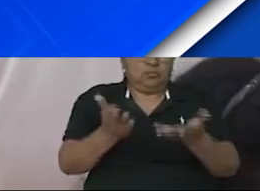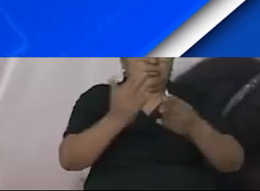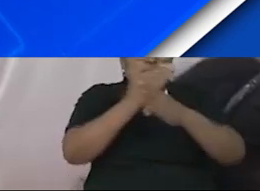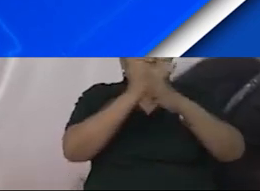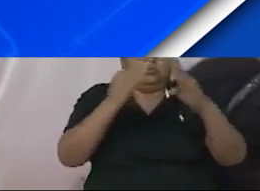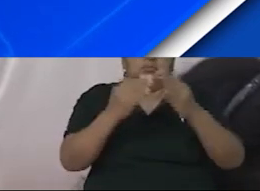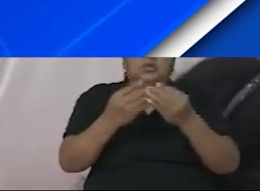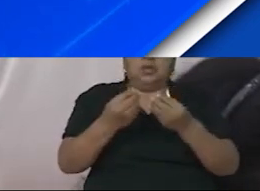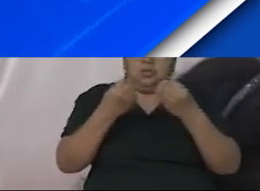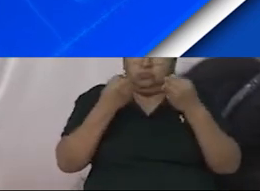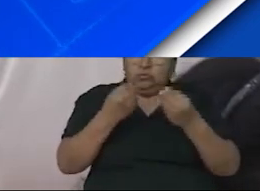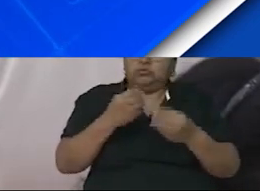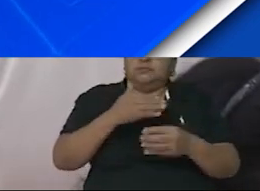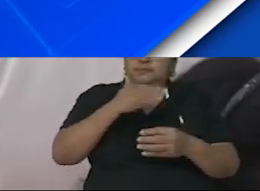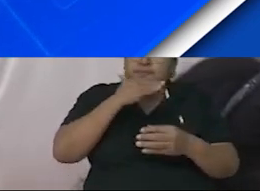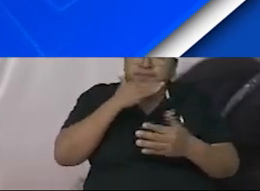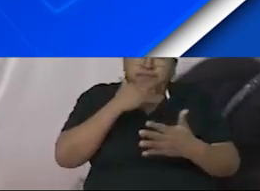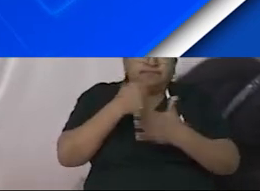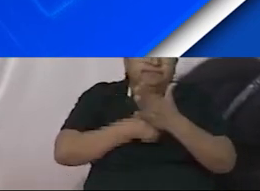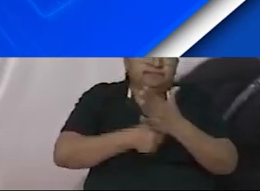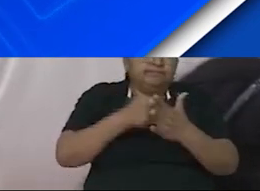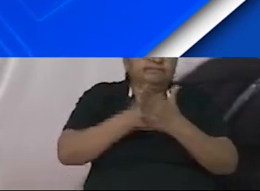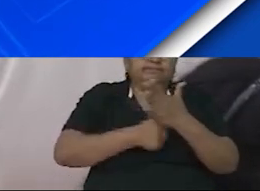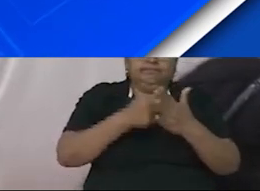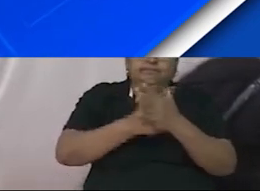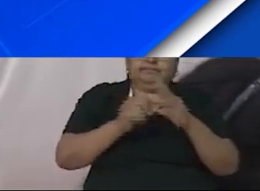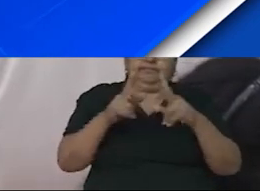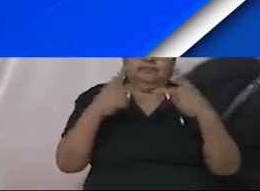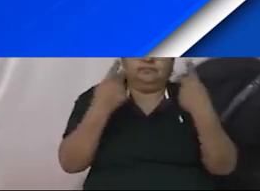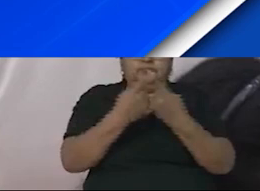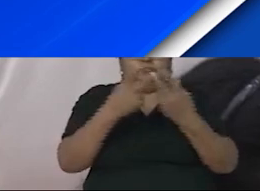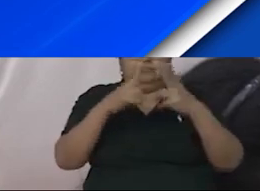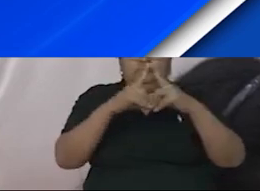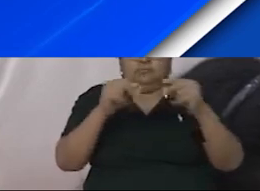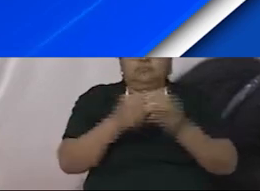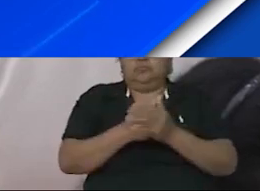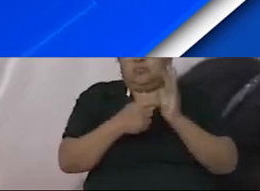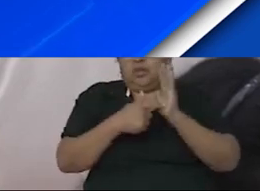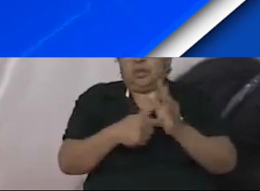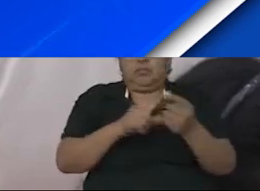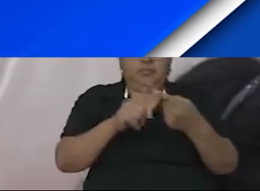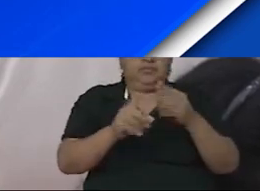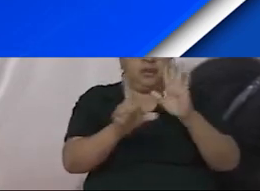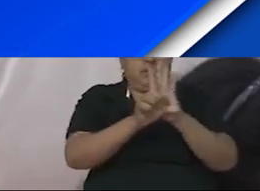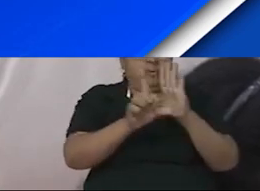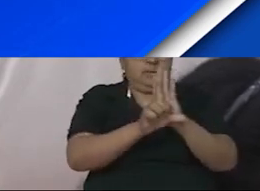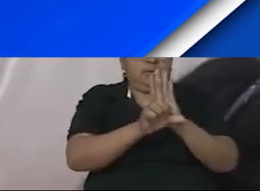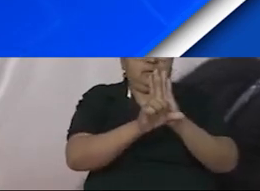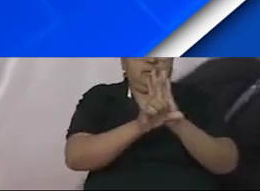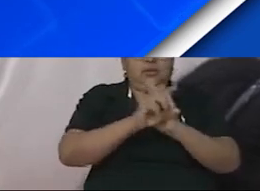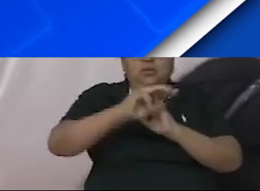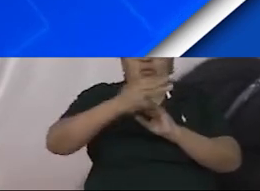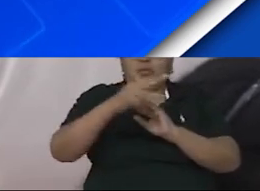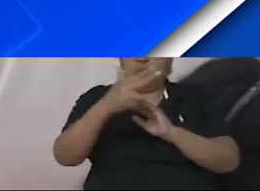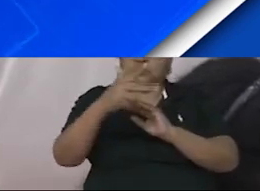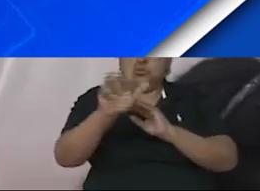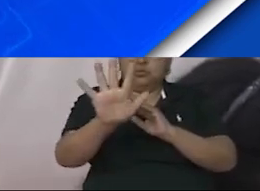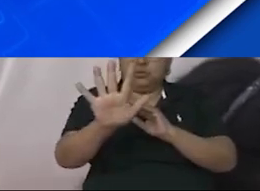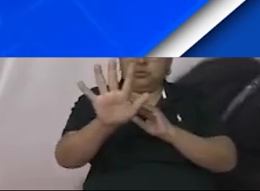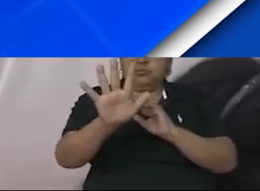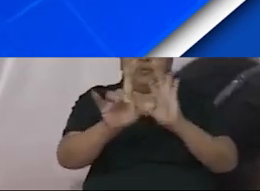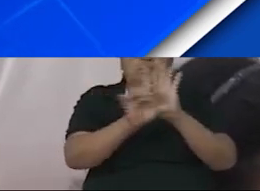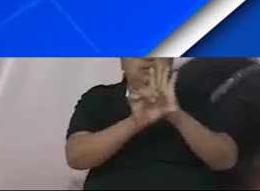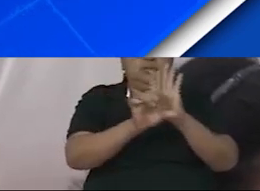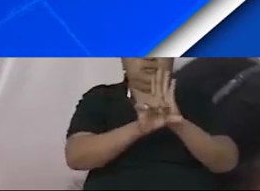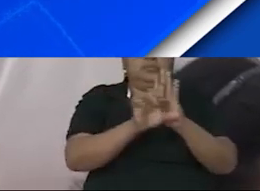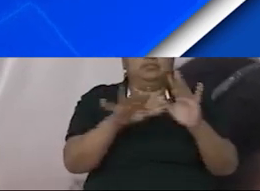que tanto ha costado al pueblo nicaragüense, tales como la ley número 985,